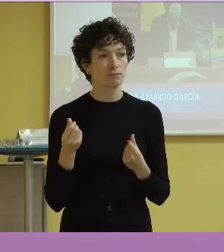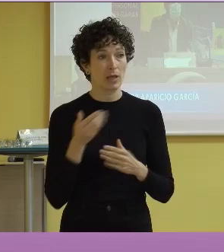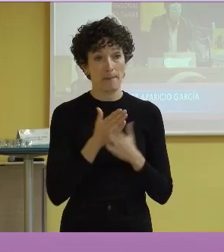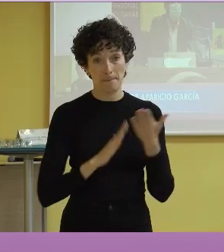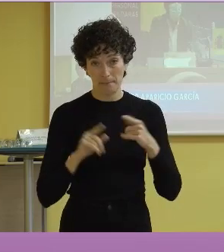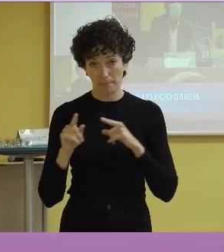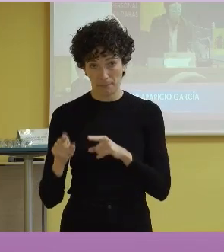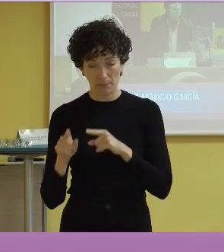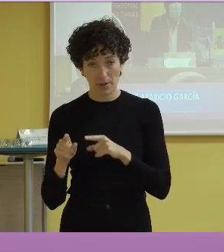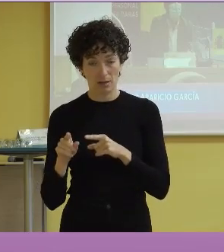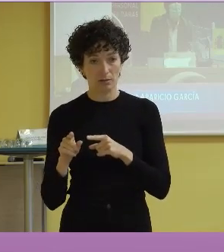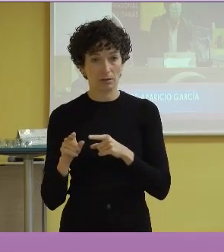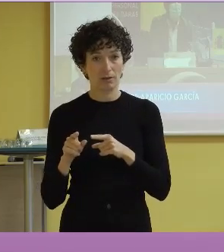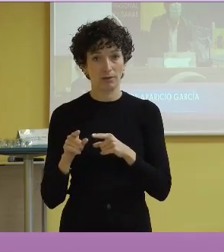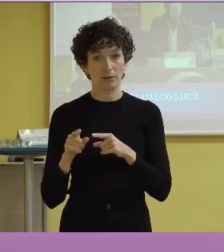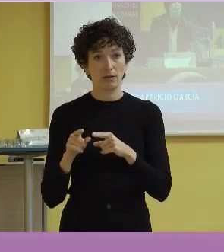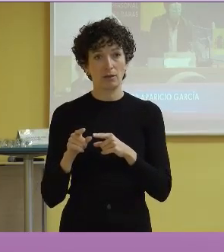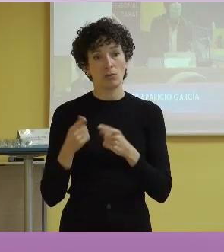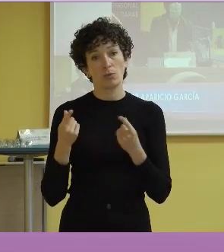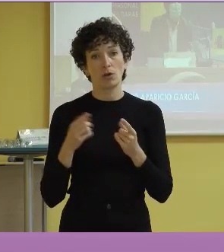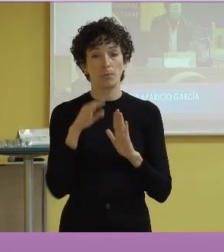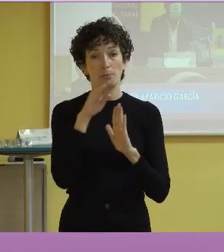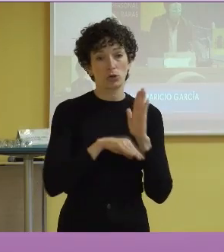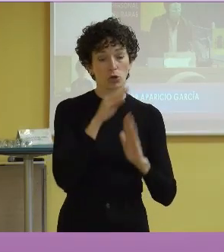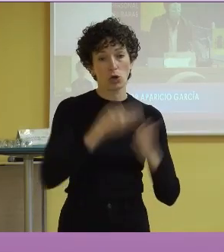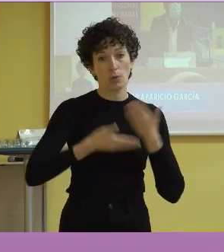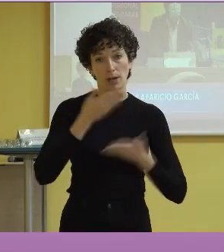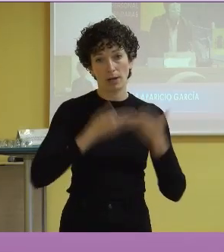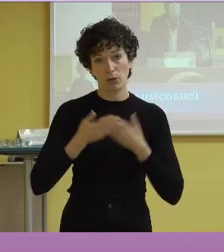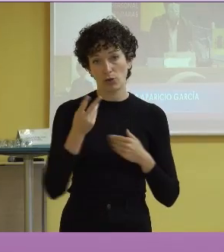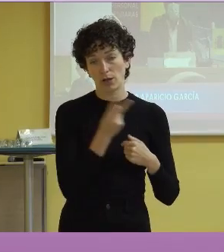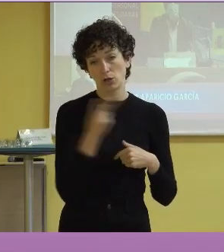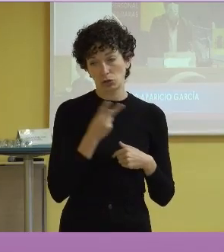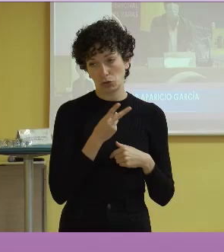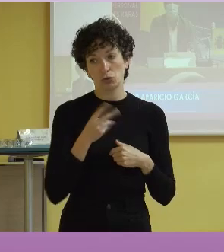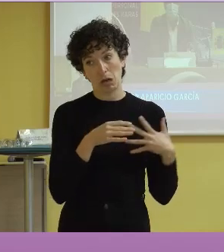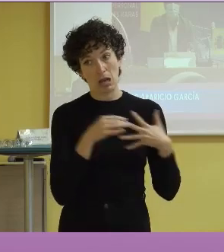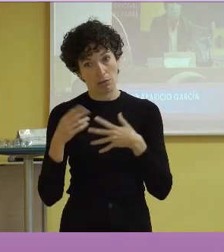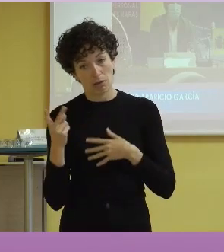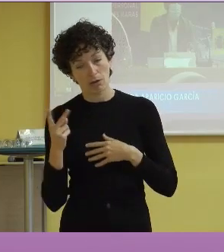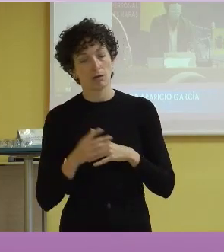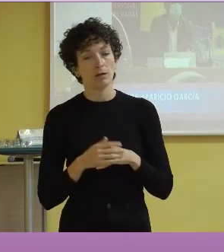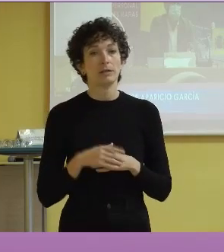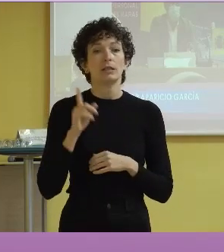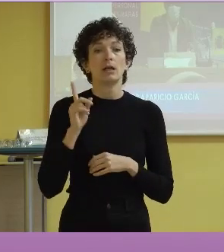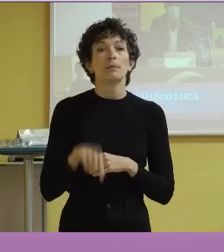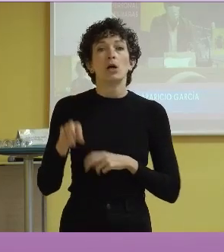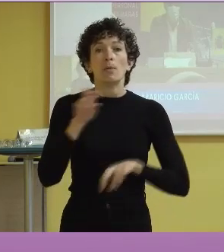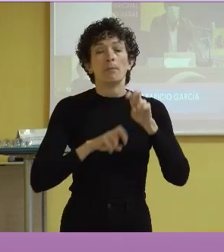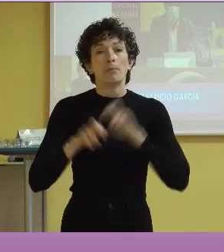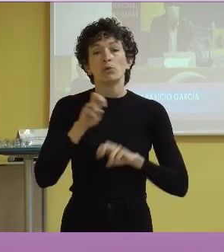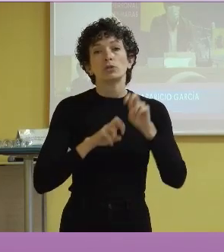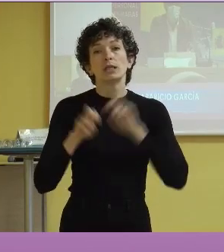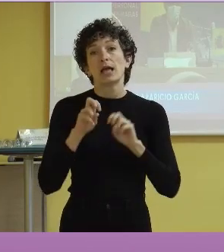parte dentro de lo que es el convenio o el protocolo de colaboración entre ambas instituciones. Y por último también hablaremos también de búsquedas bibliográficas